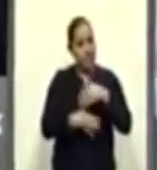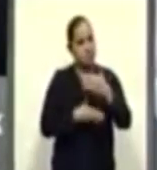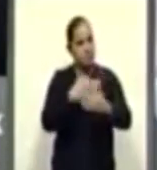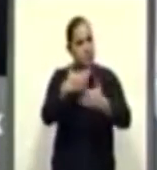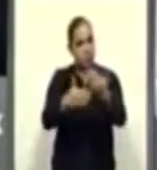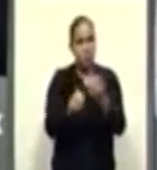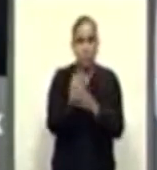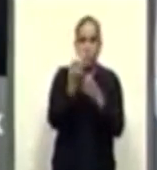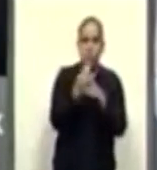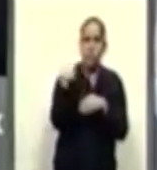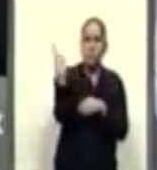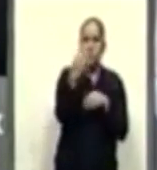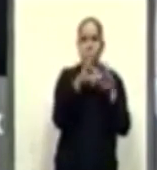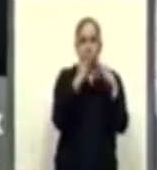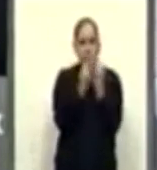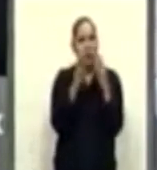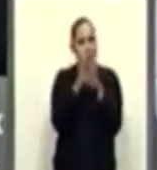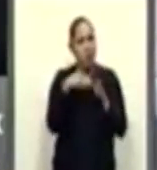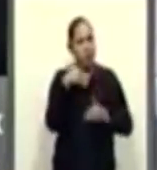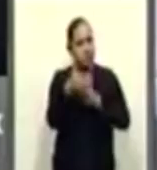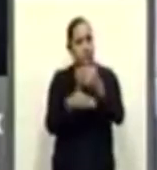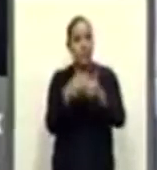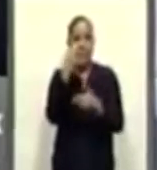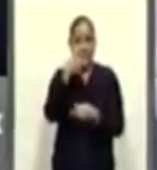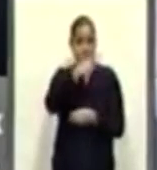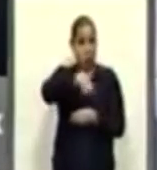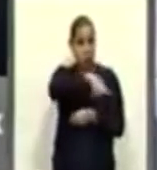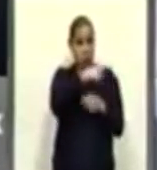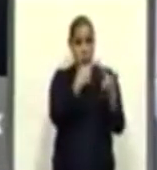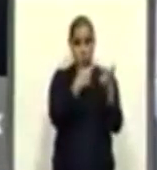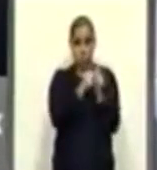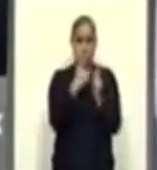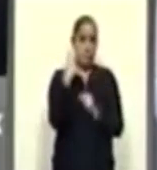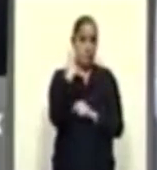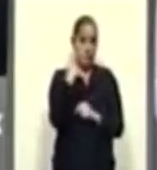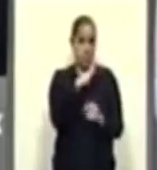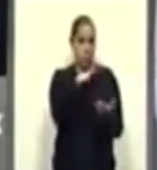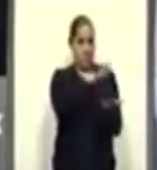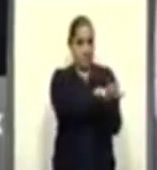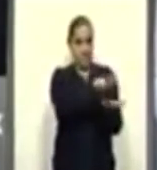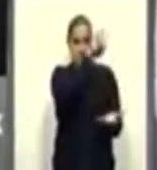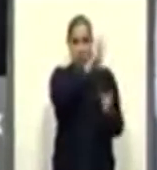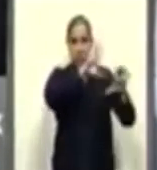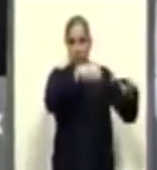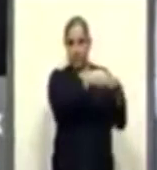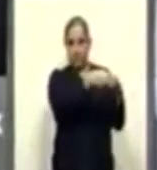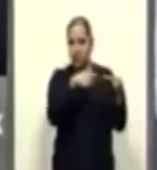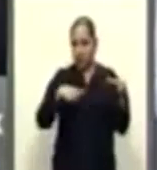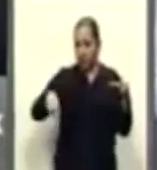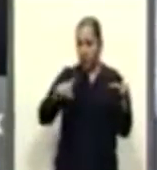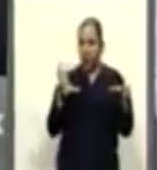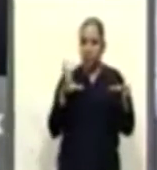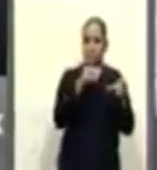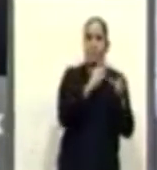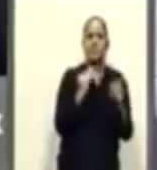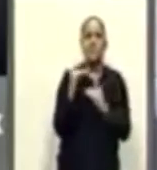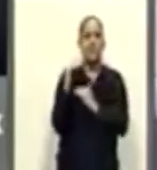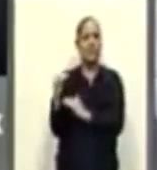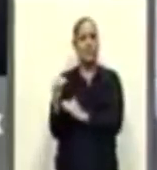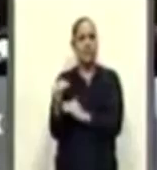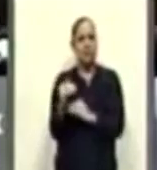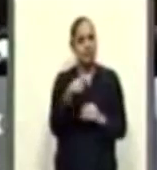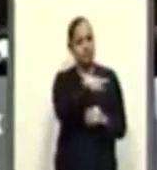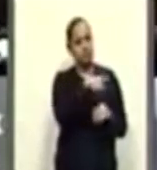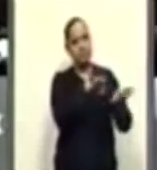por parte de los partidos políticos mayoritarios. En este sentido, la partidocracia únicamente tendrá que